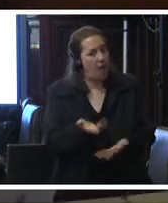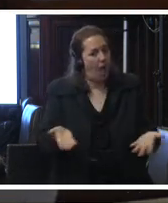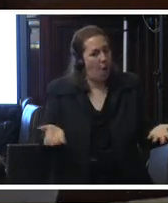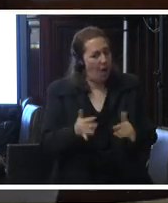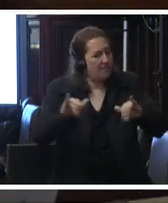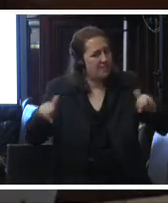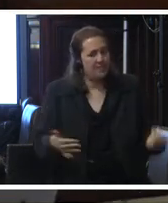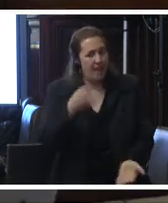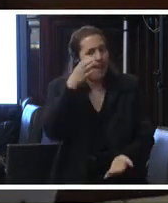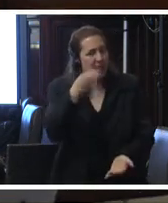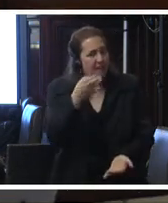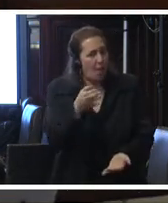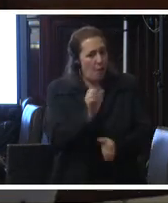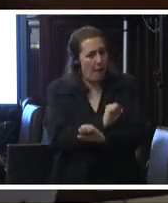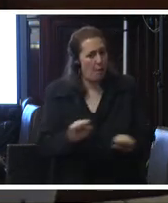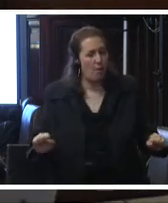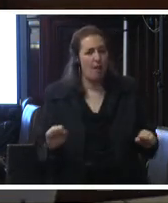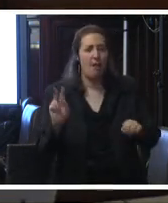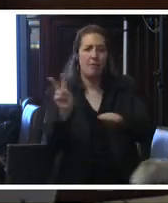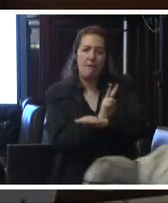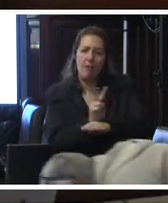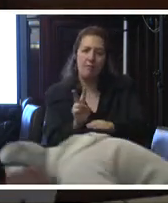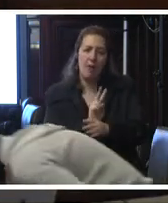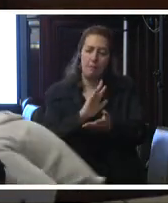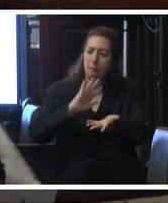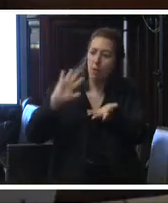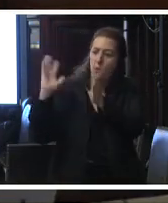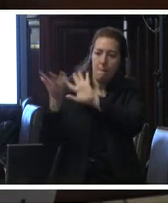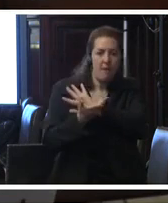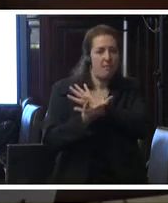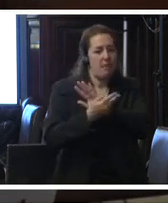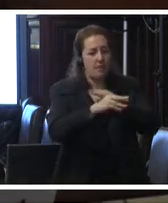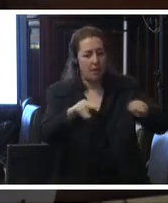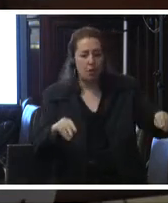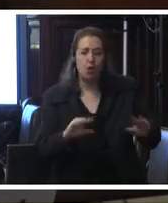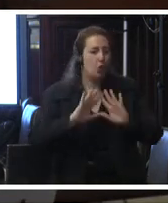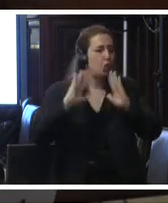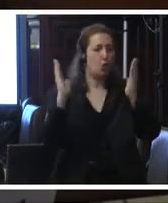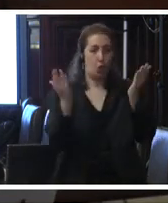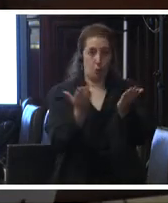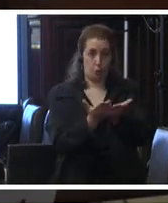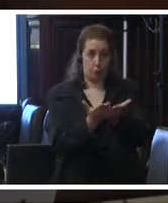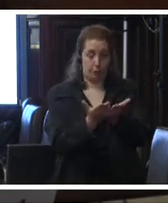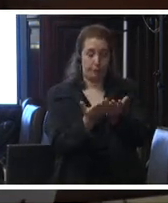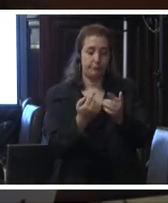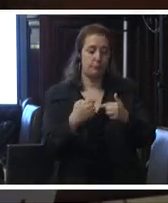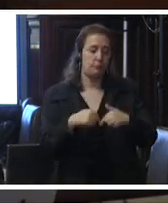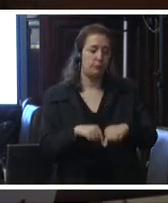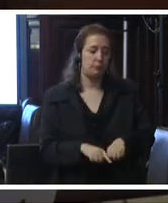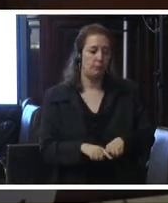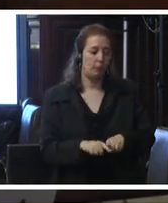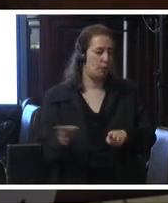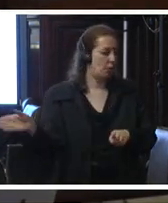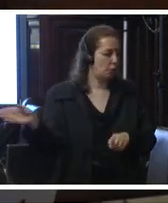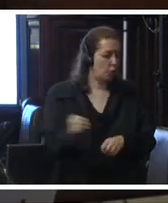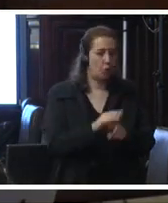significa defender el medio ambiente y los territorios en todo el mundo. Sin embargo, de todos los